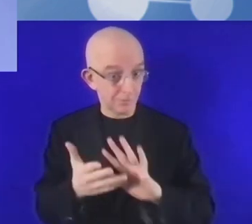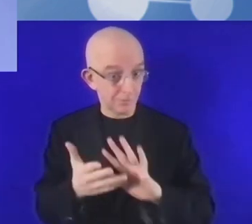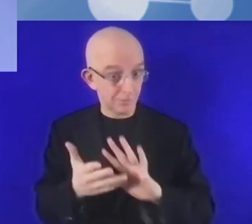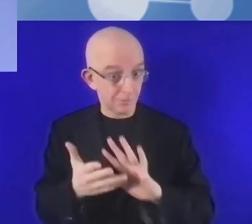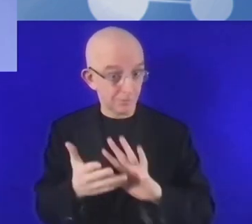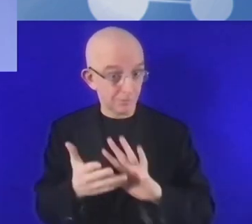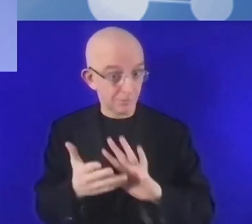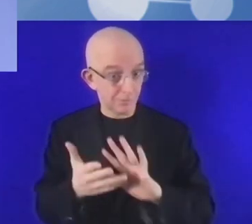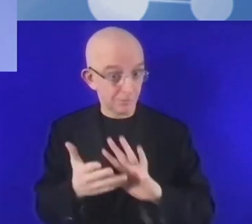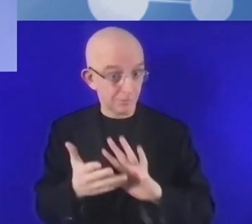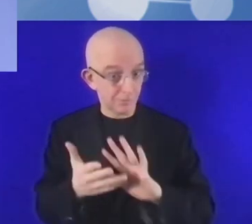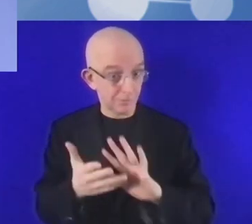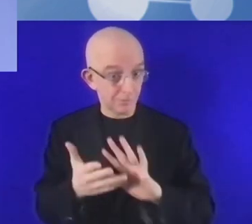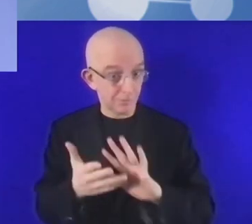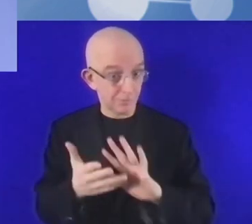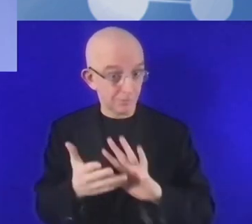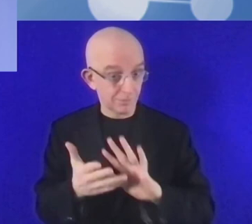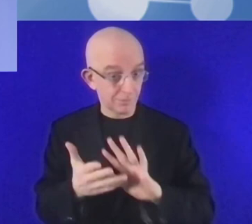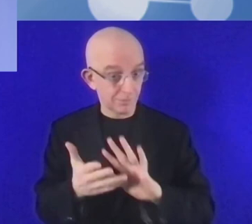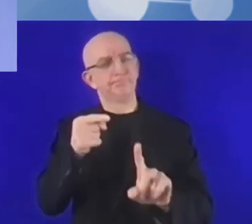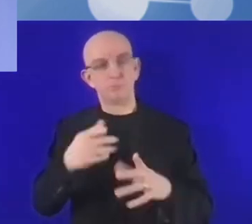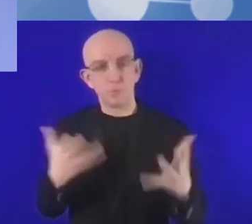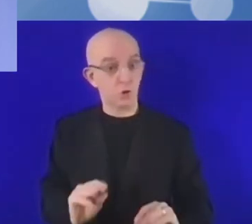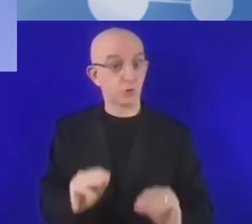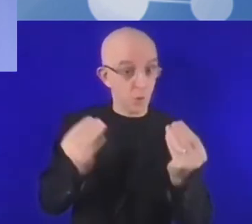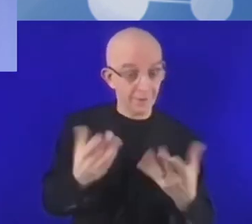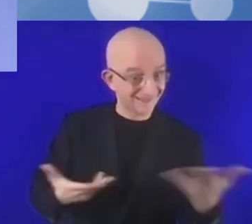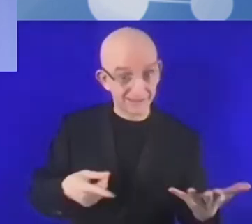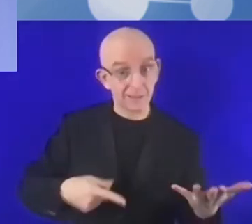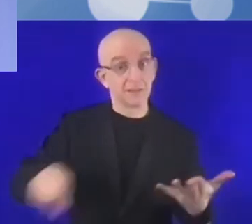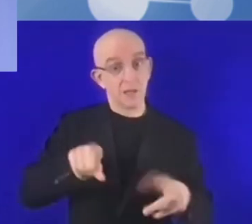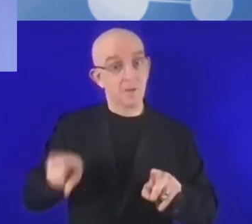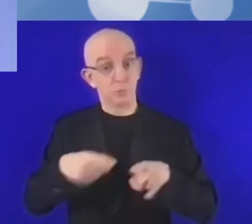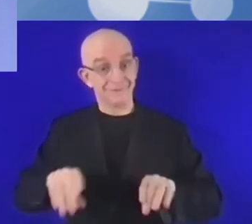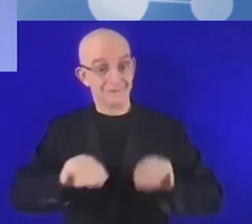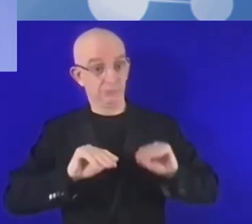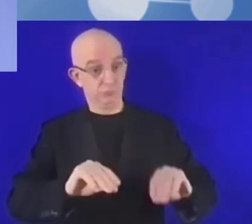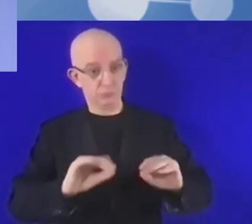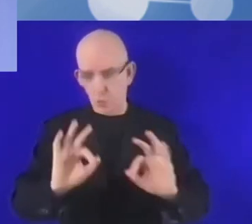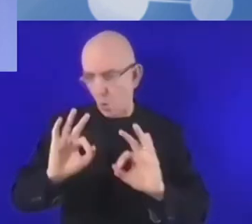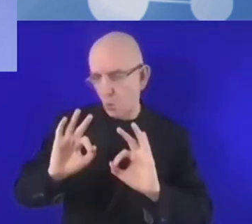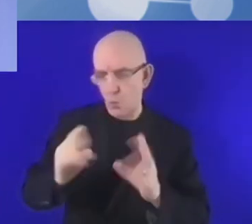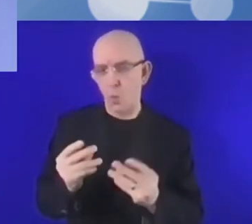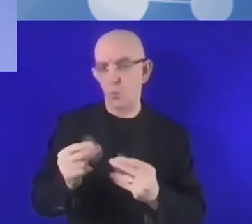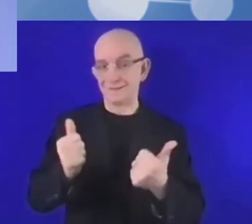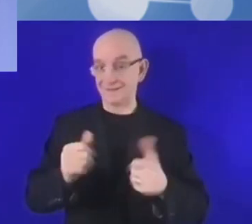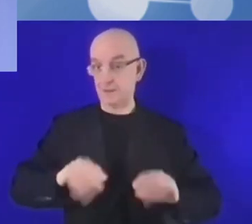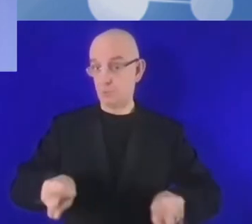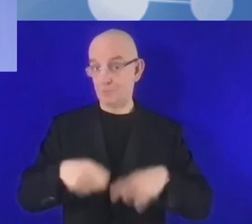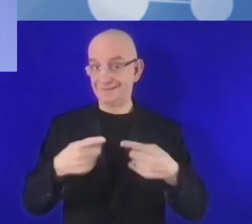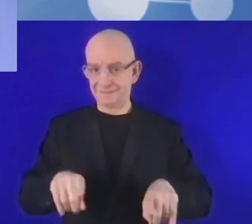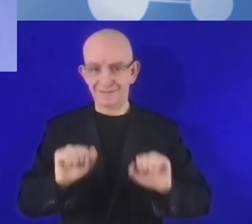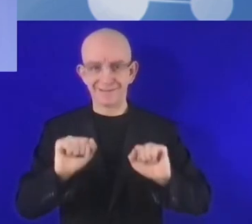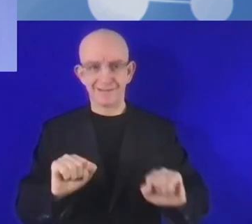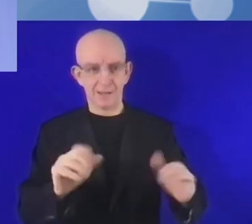en estos cambios, tener un papel importante. Soy optimista también mirando a los jóvenes porque